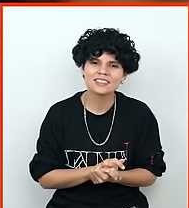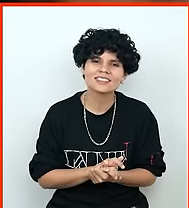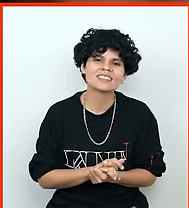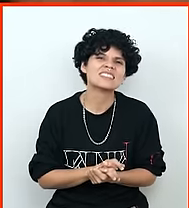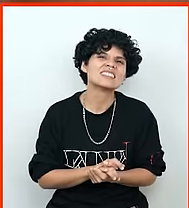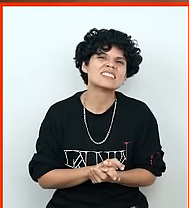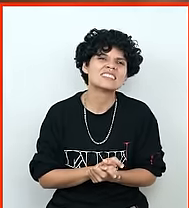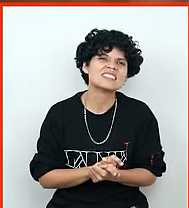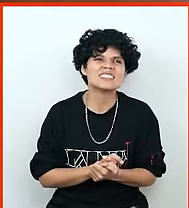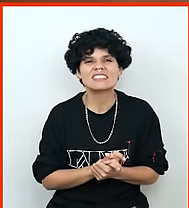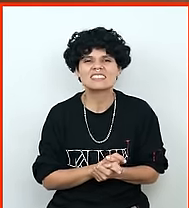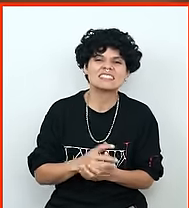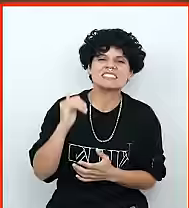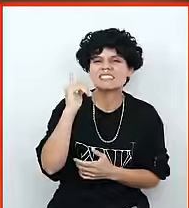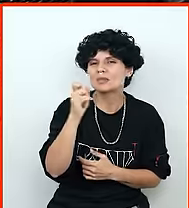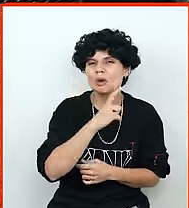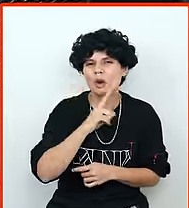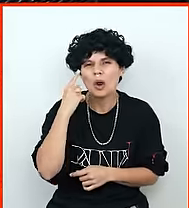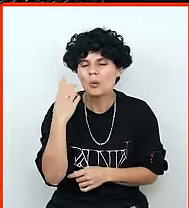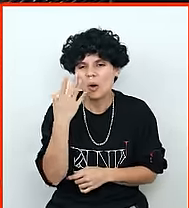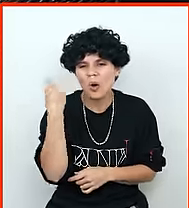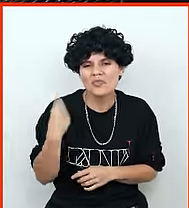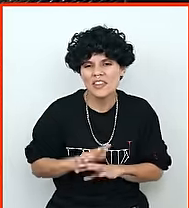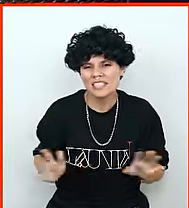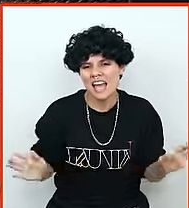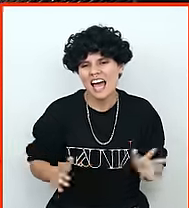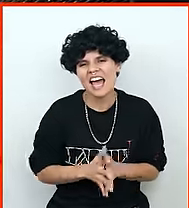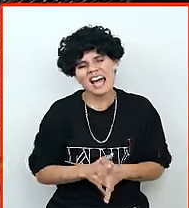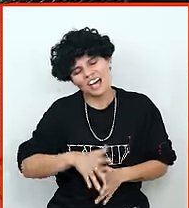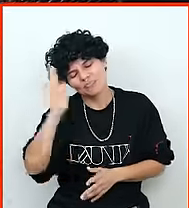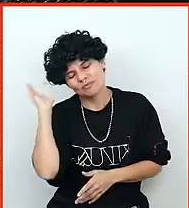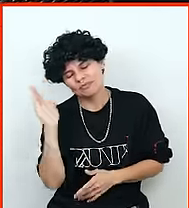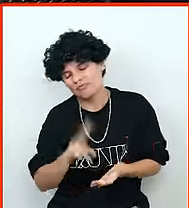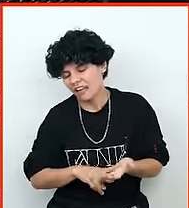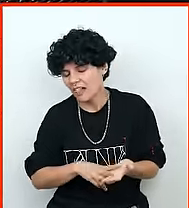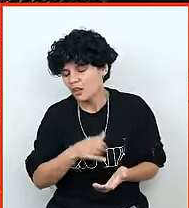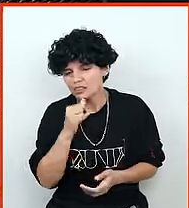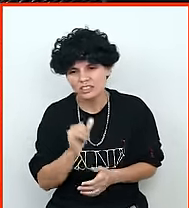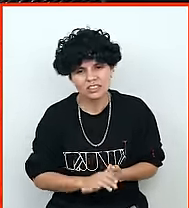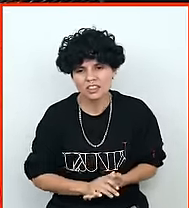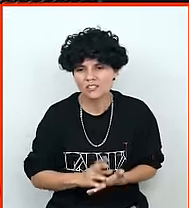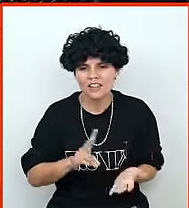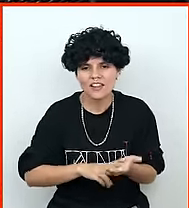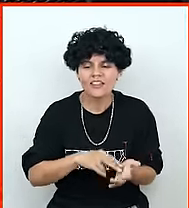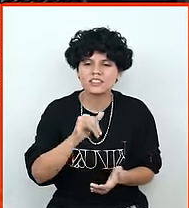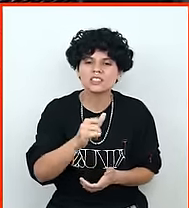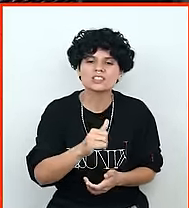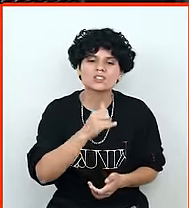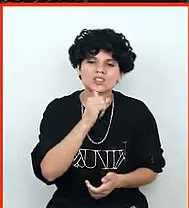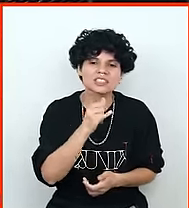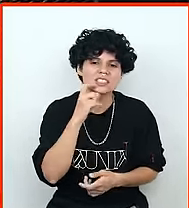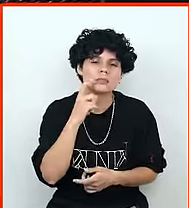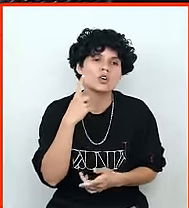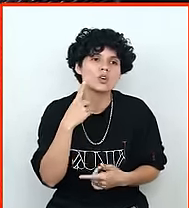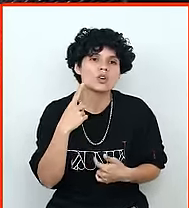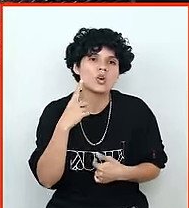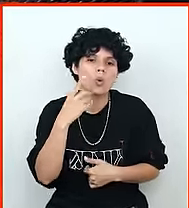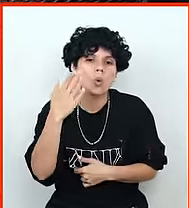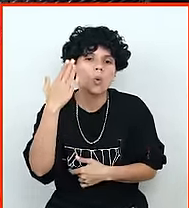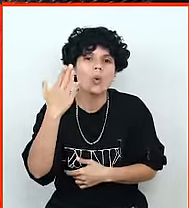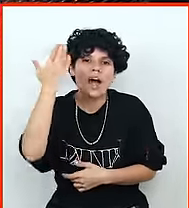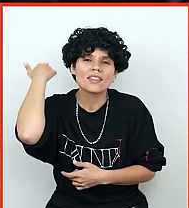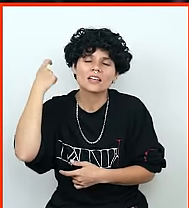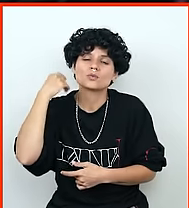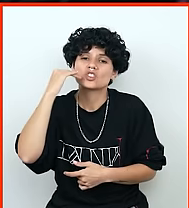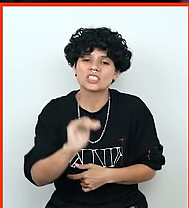O sea, sí, pero no me acuerdo. Ecléptico en tu programa, ¿no? O sea, no sé si estuve al borde de la muerte, pero sí, una vez me pasó algo, pero no me